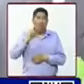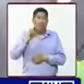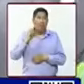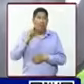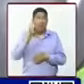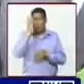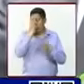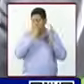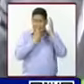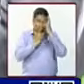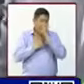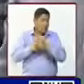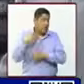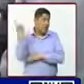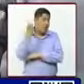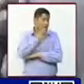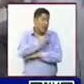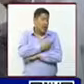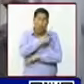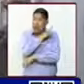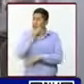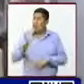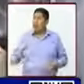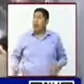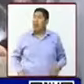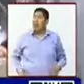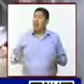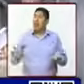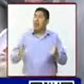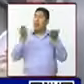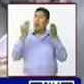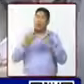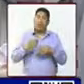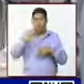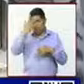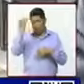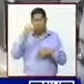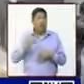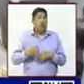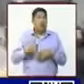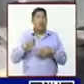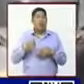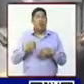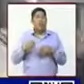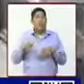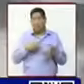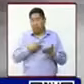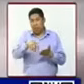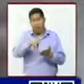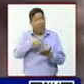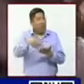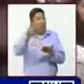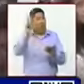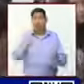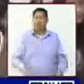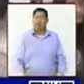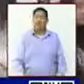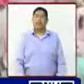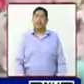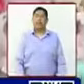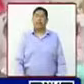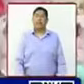río guacheño, tú te llevas tanta tierra, ¿por qué no me llevas a mí?